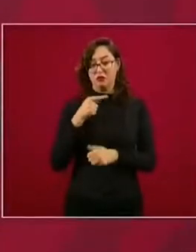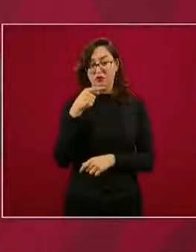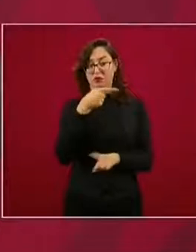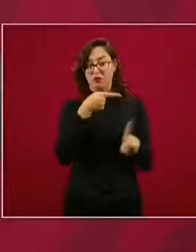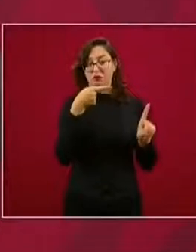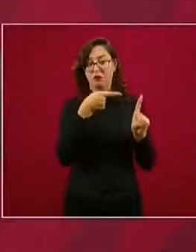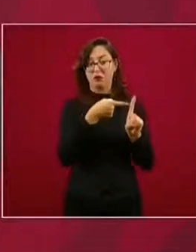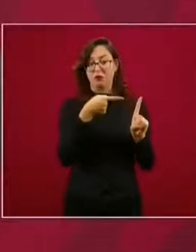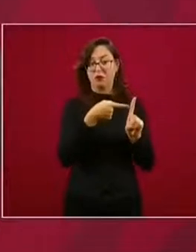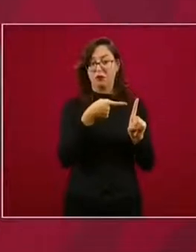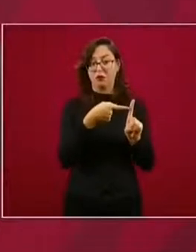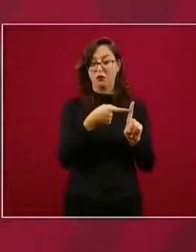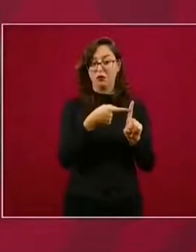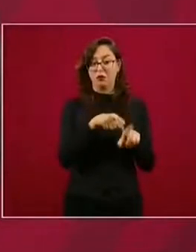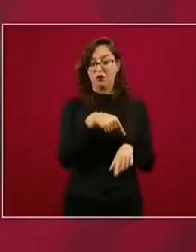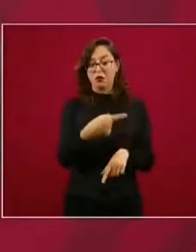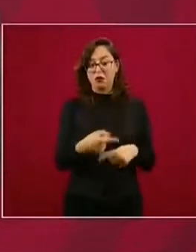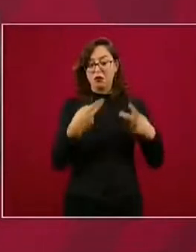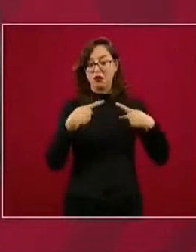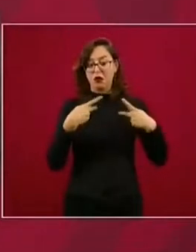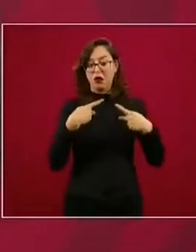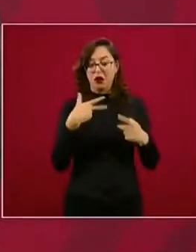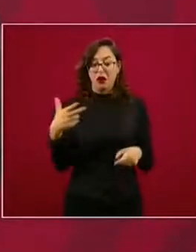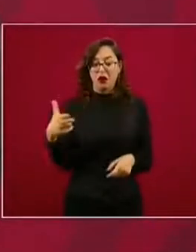al rematar al a un herido.